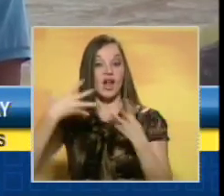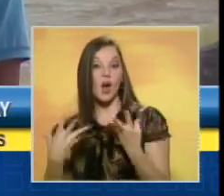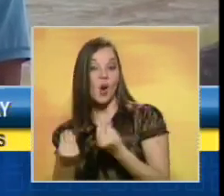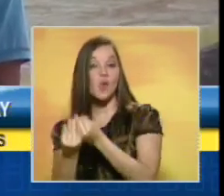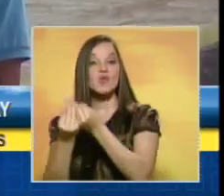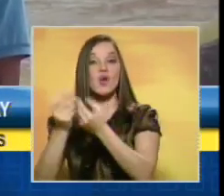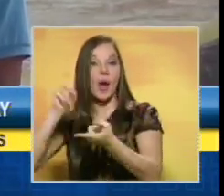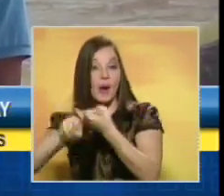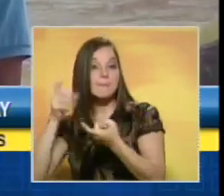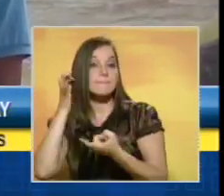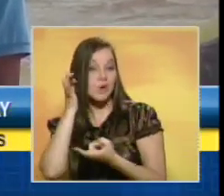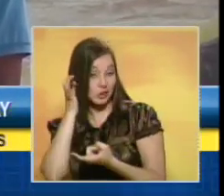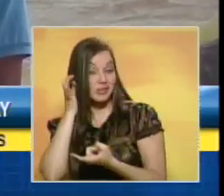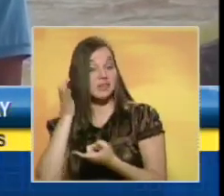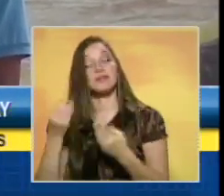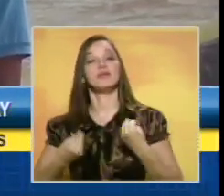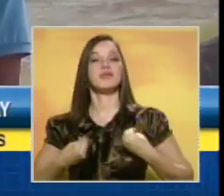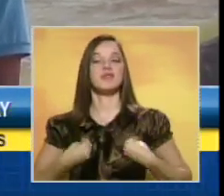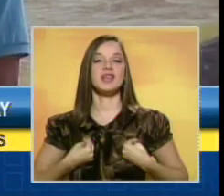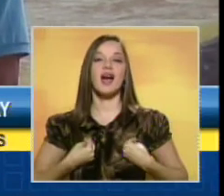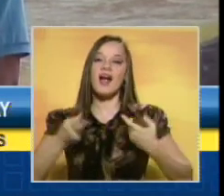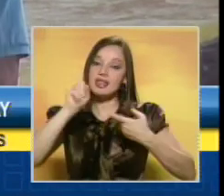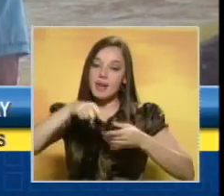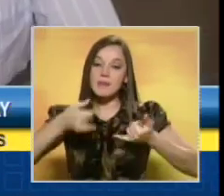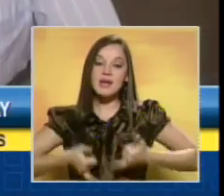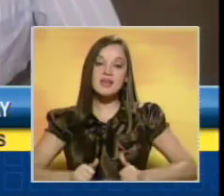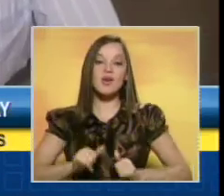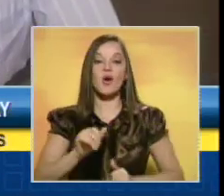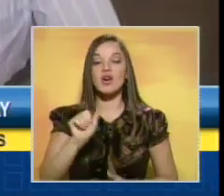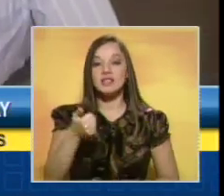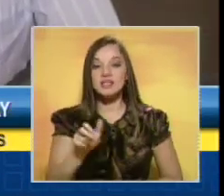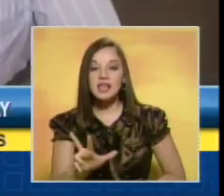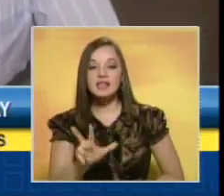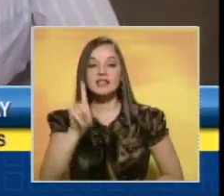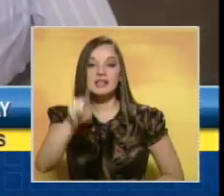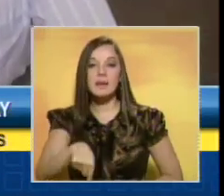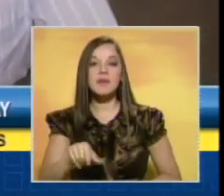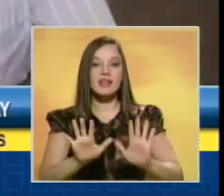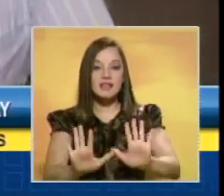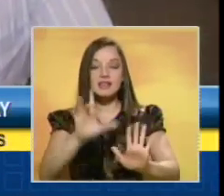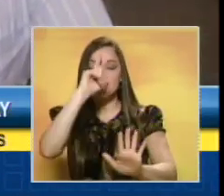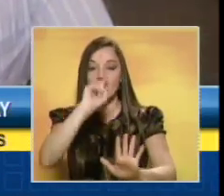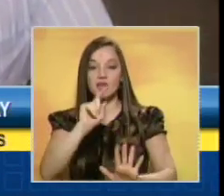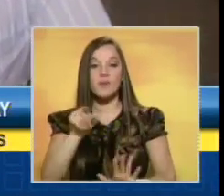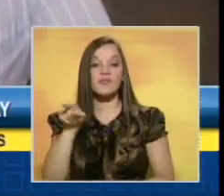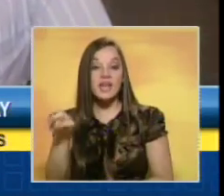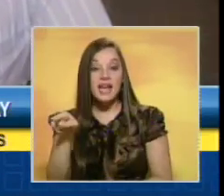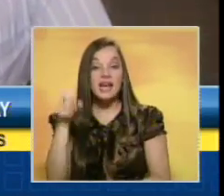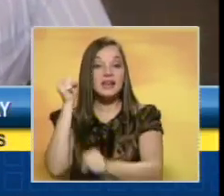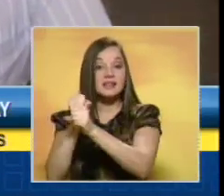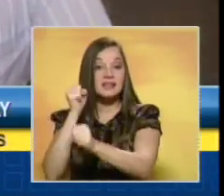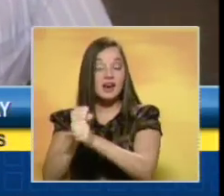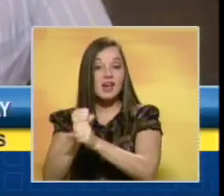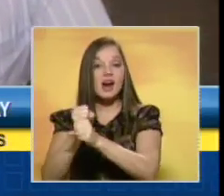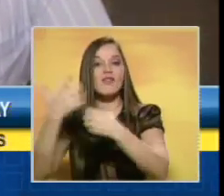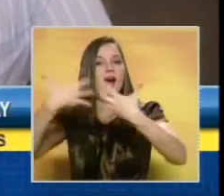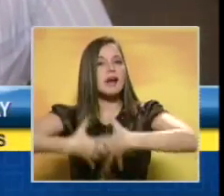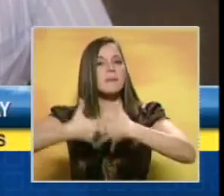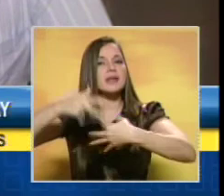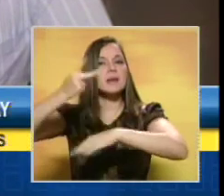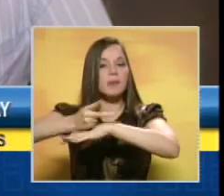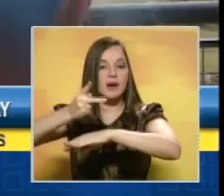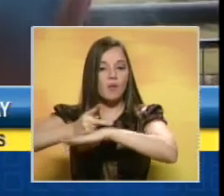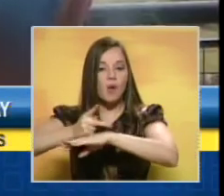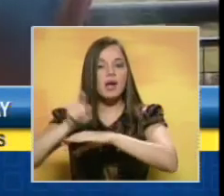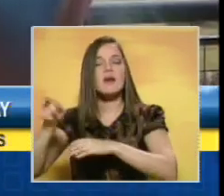a su esposa Isamar Pineda y sus hijos de 13 y 10 años. Actualmente trabajaba en una compañía paraguaya